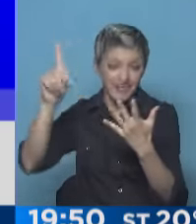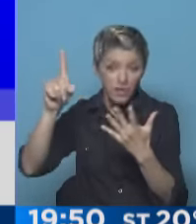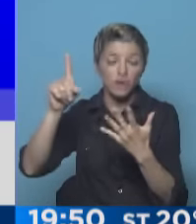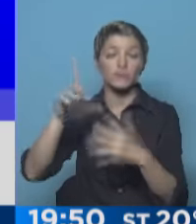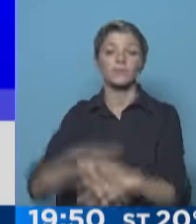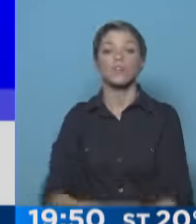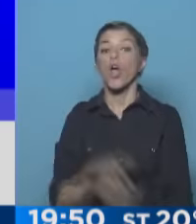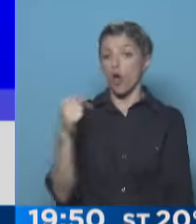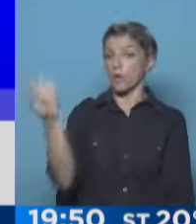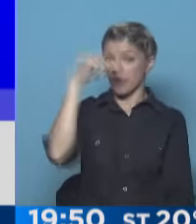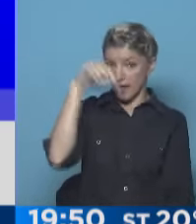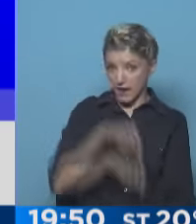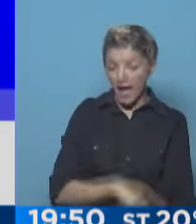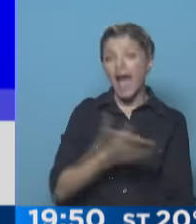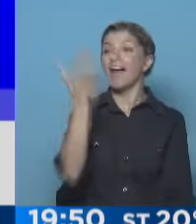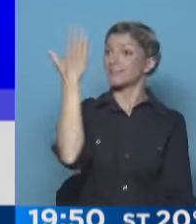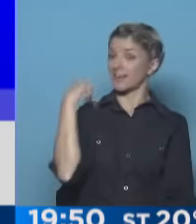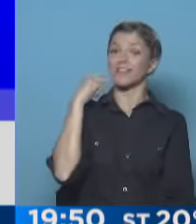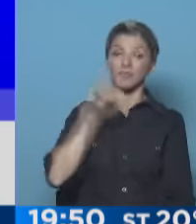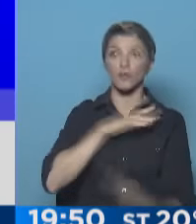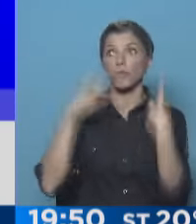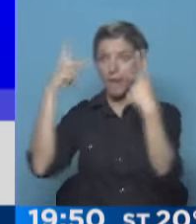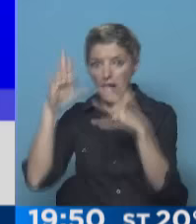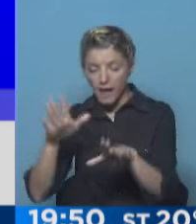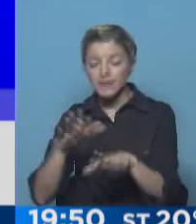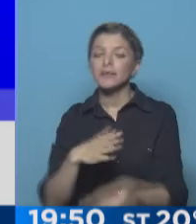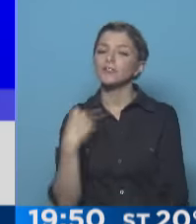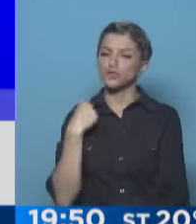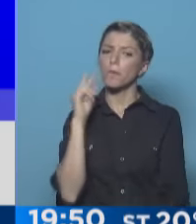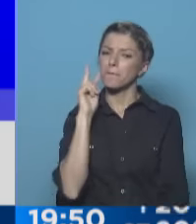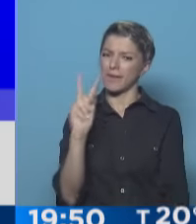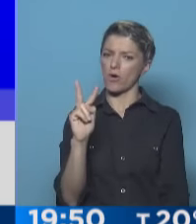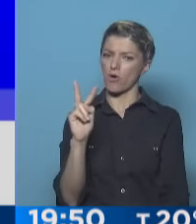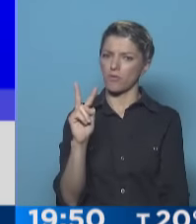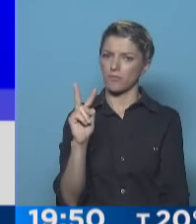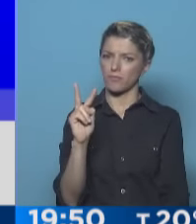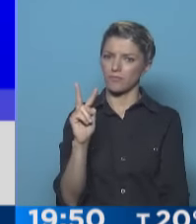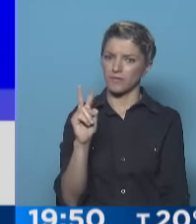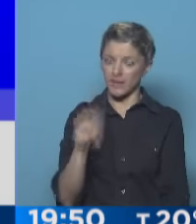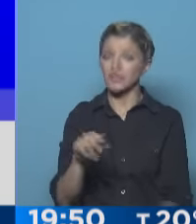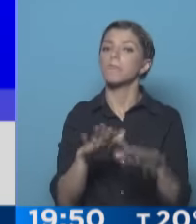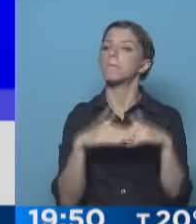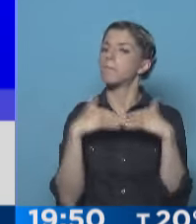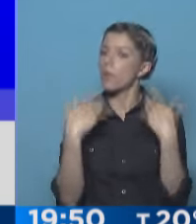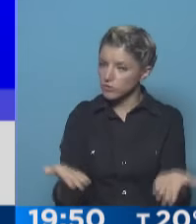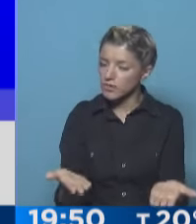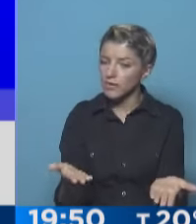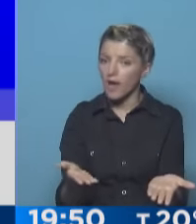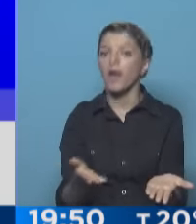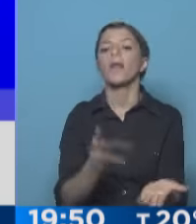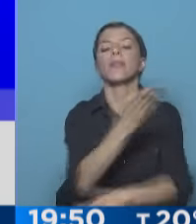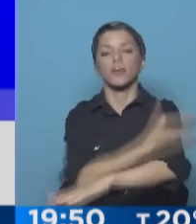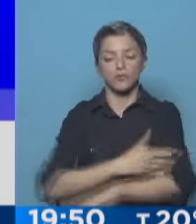hoy estuve aquí ayer en Entre Ríos y veo claramente esta posibilidad concreta concrets ima de que Daniel cioli